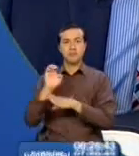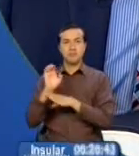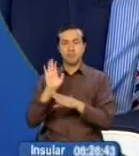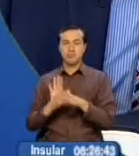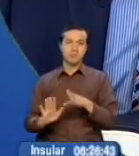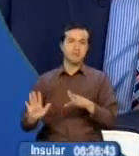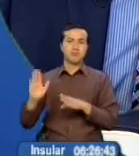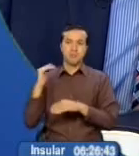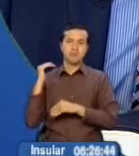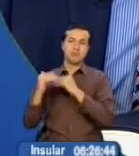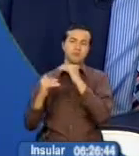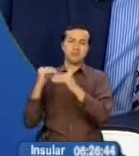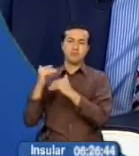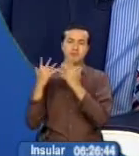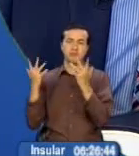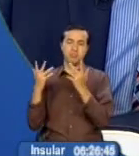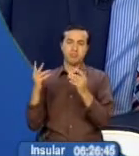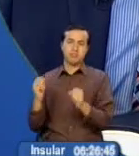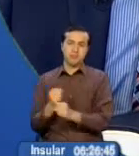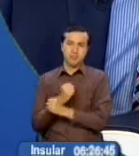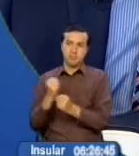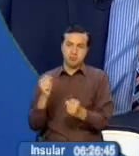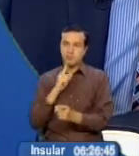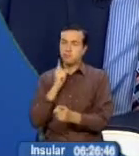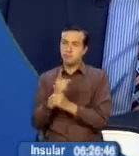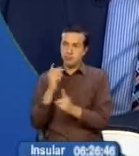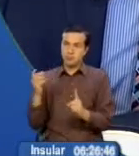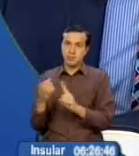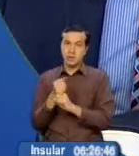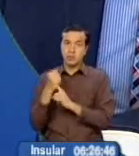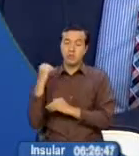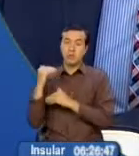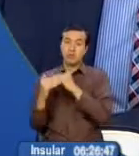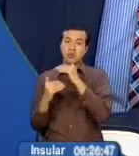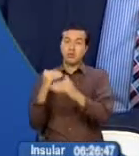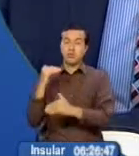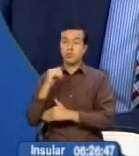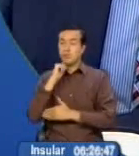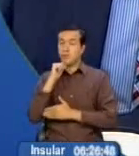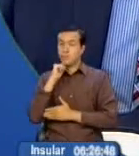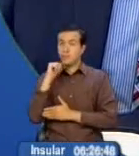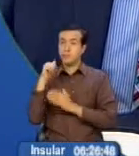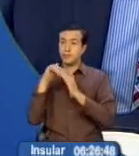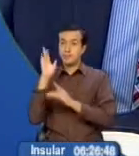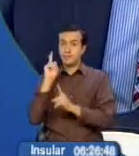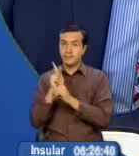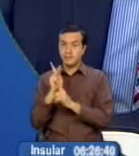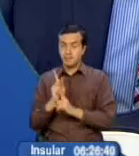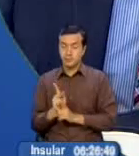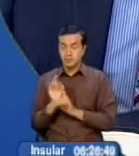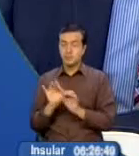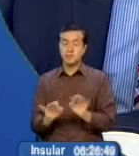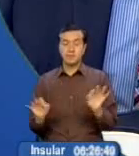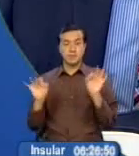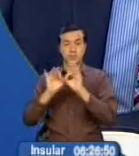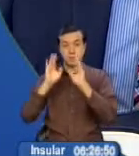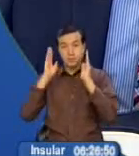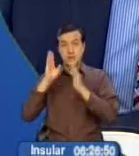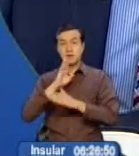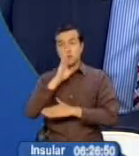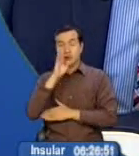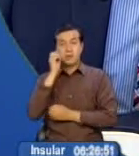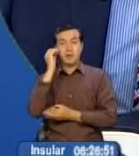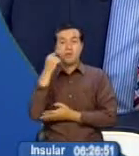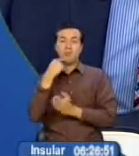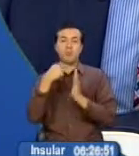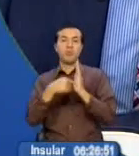y que ha ido avanzando, eso es imposible negarlo, hay procesos que evidentemente hay que ponerle mayor énfasis y que siempre hemos mencionado,